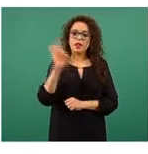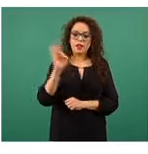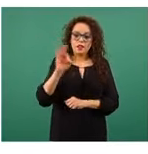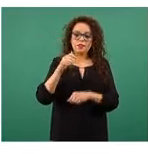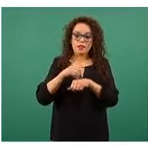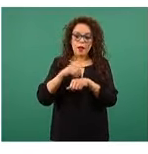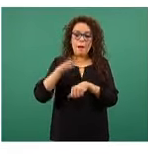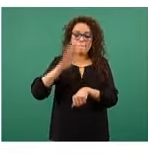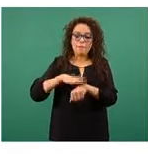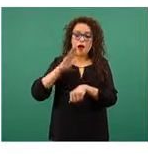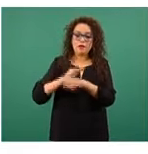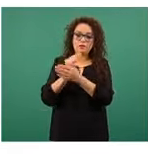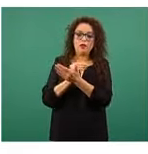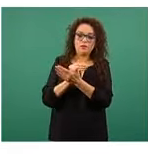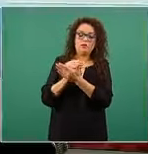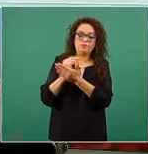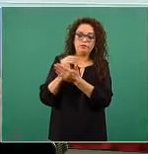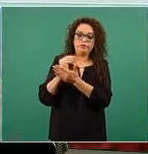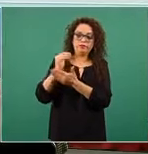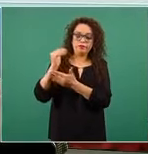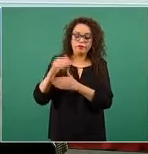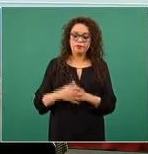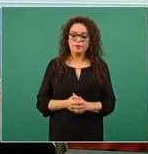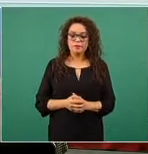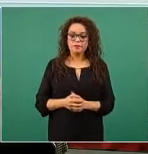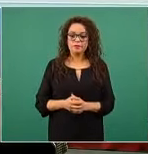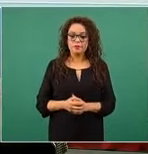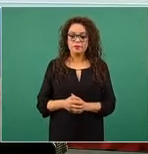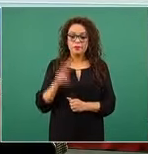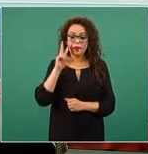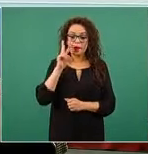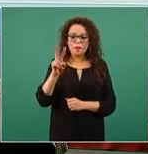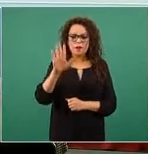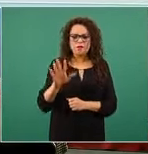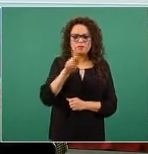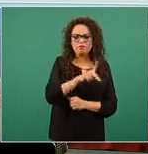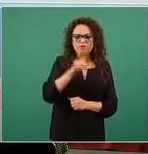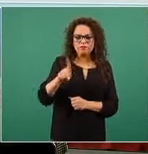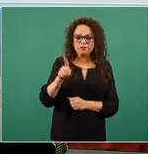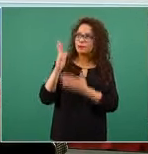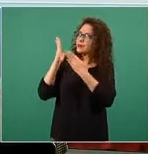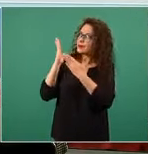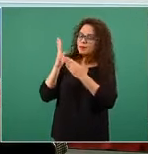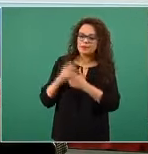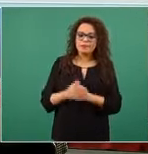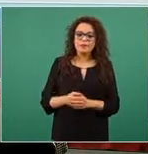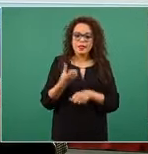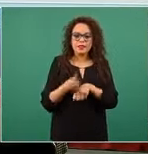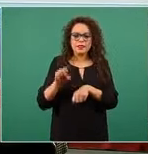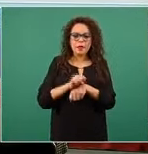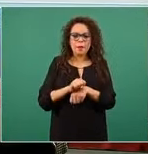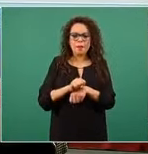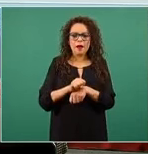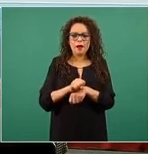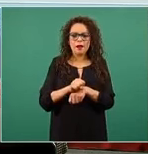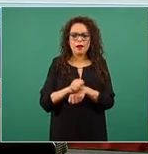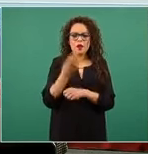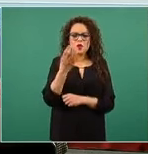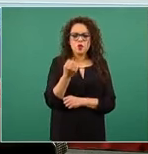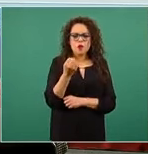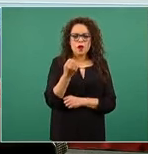¿Hemos tenido comportamientos similares previos? Sí, aquí tuvimos uno, por ejemplo, tuvimos una meseta aquí entre la semana 9